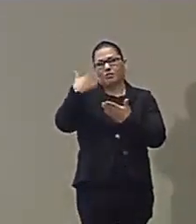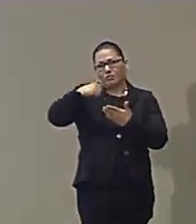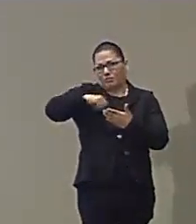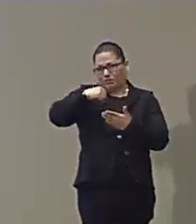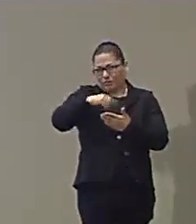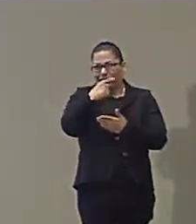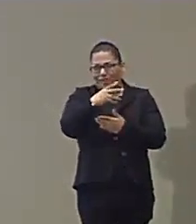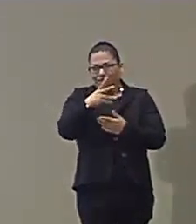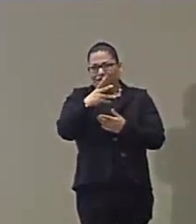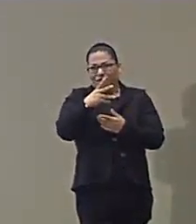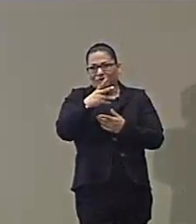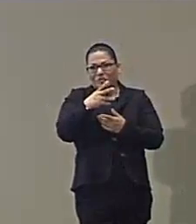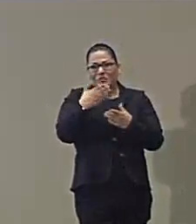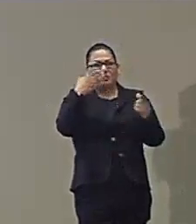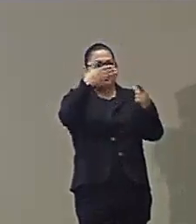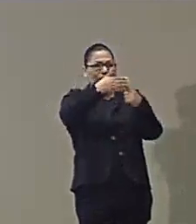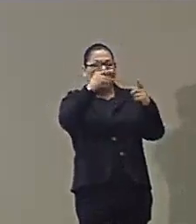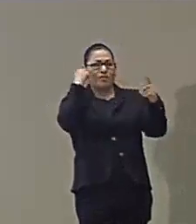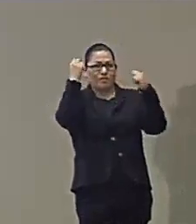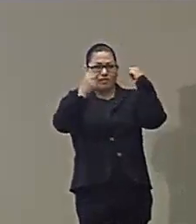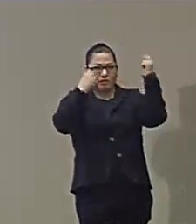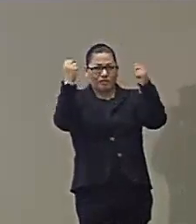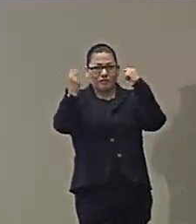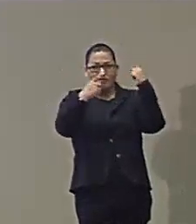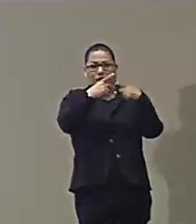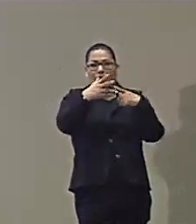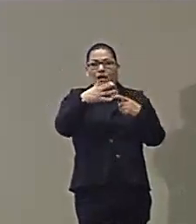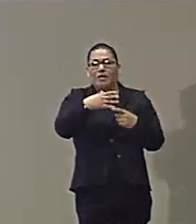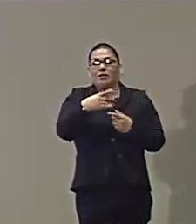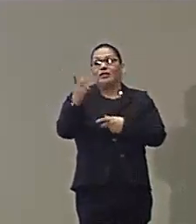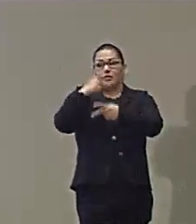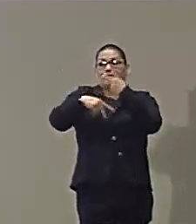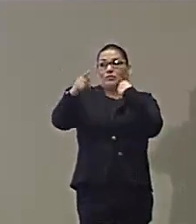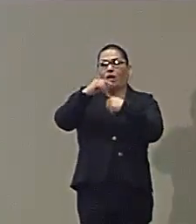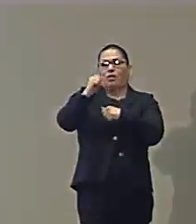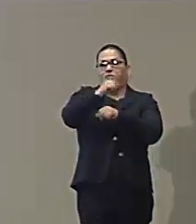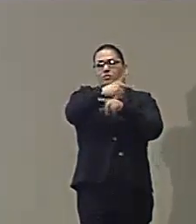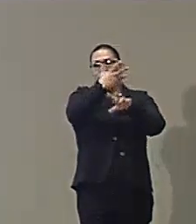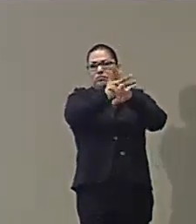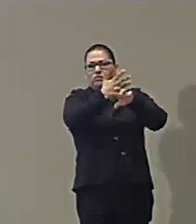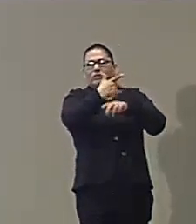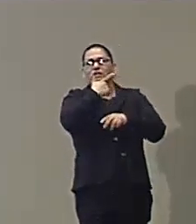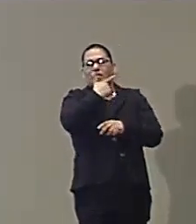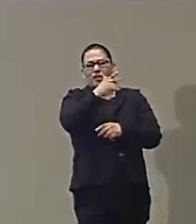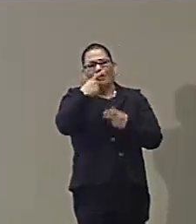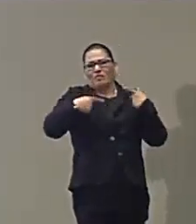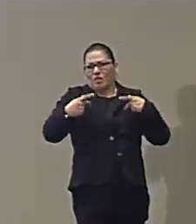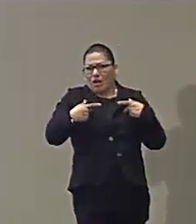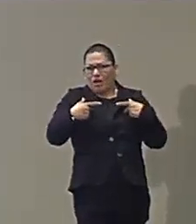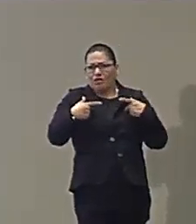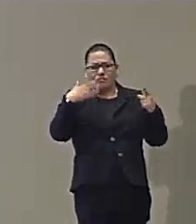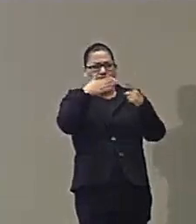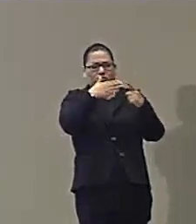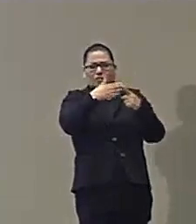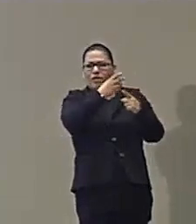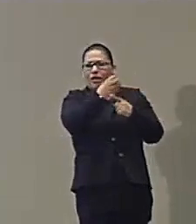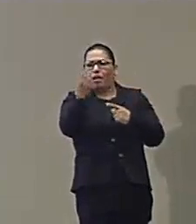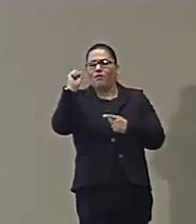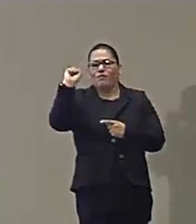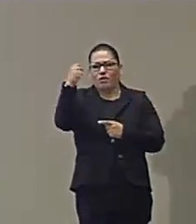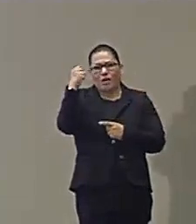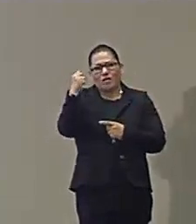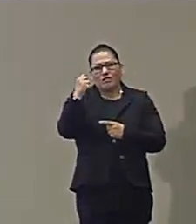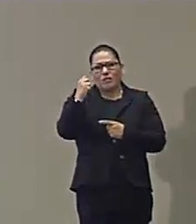cuando tomamos en el sector que a los turoperadores norteamericanos principalmente hoy no son los turoperadores son las famosas